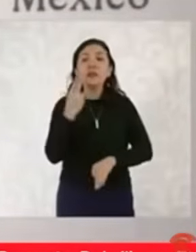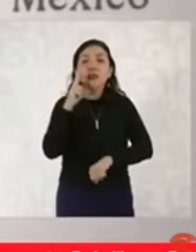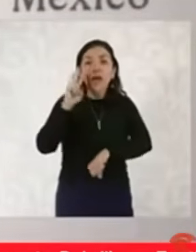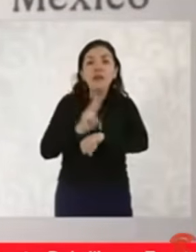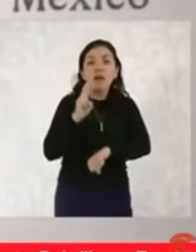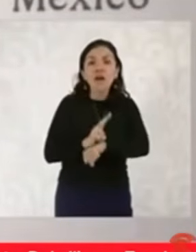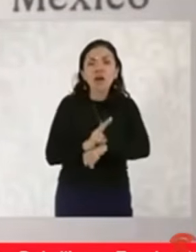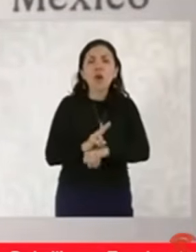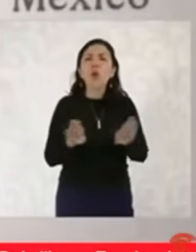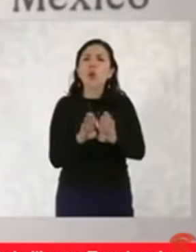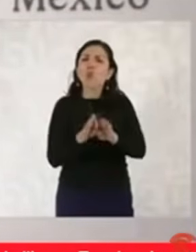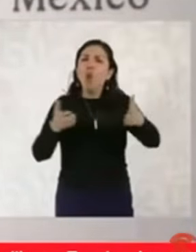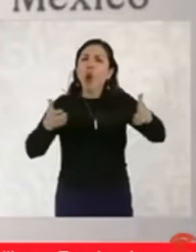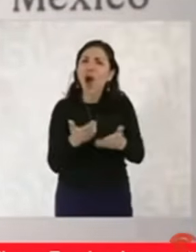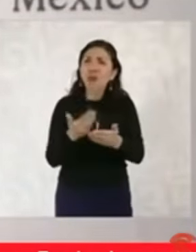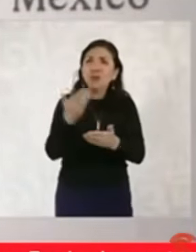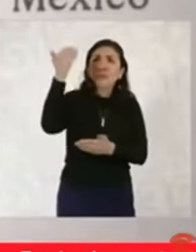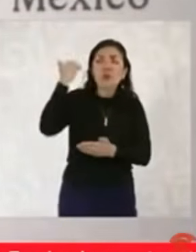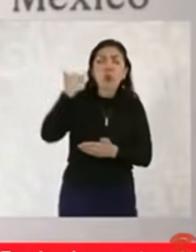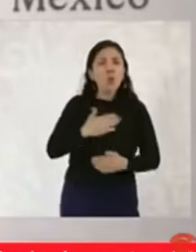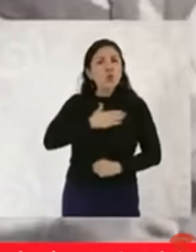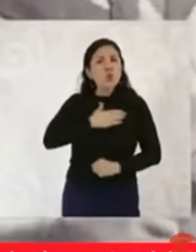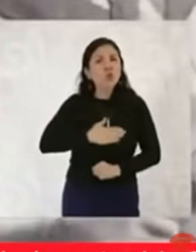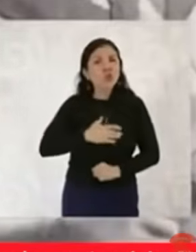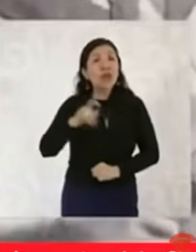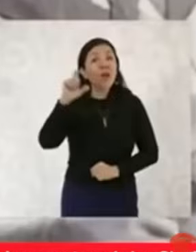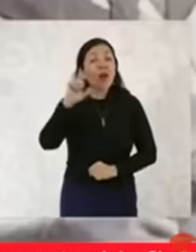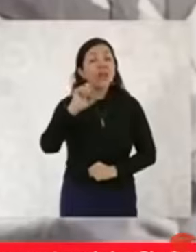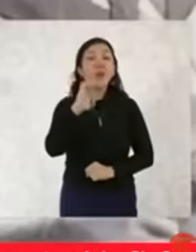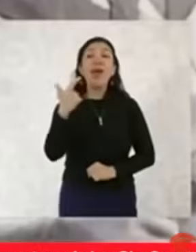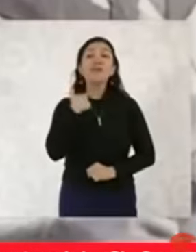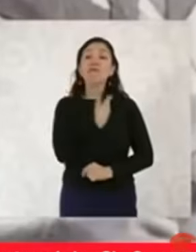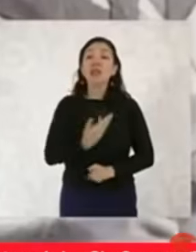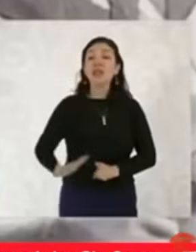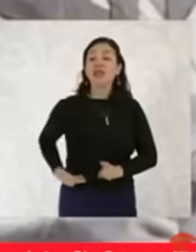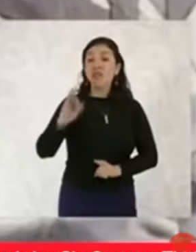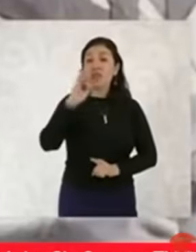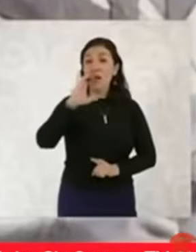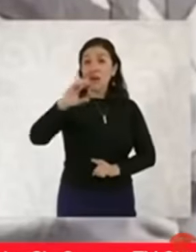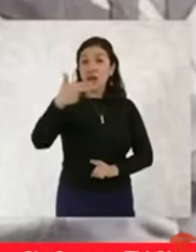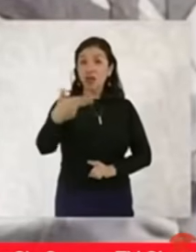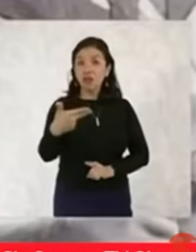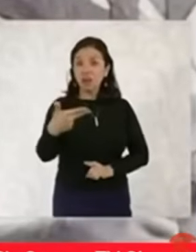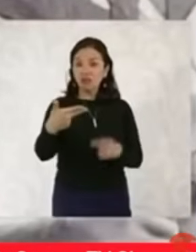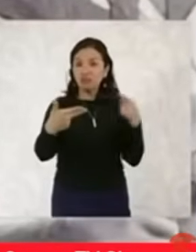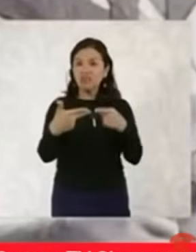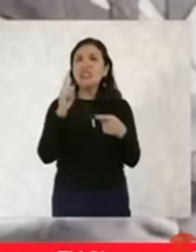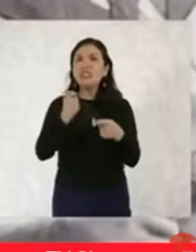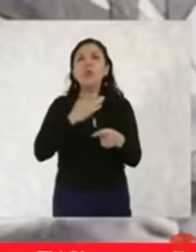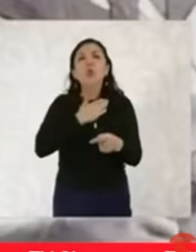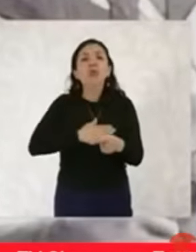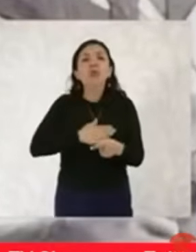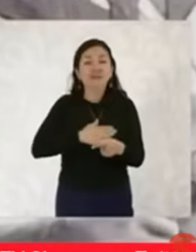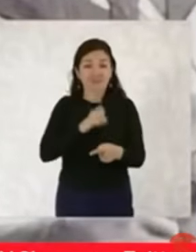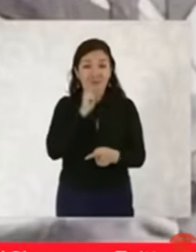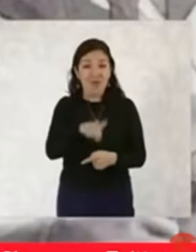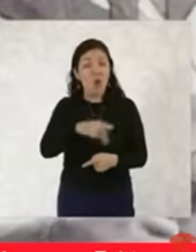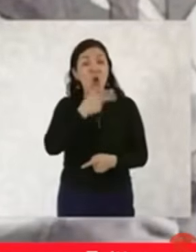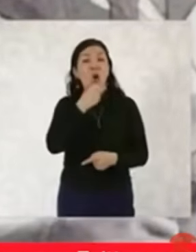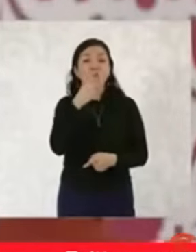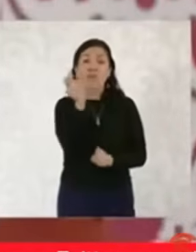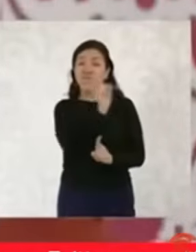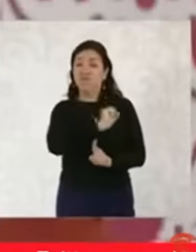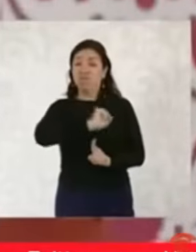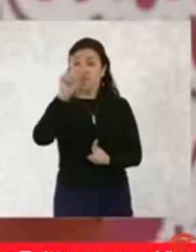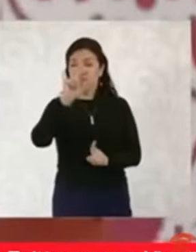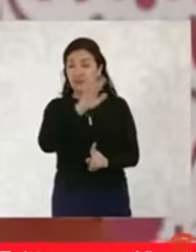se manejaba la justicia en aquellas épocas, en la época de Felipe Calderón y del renombrado,